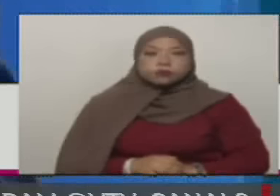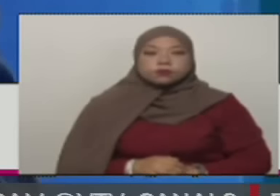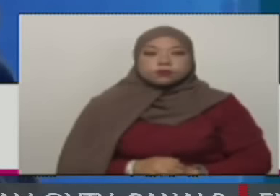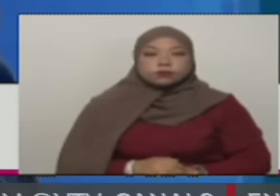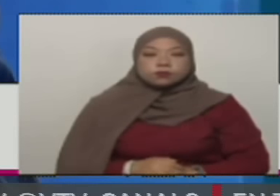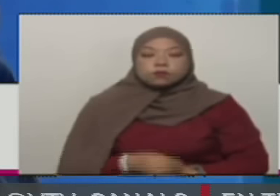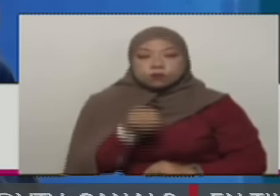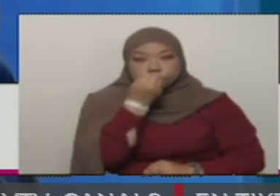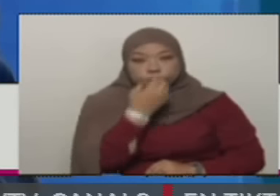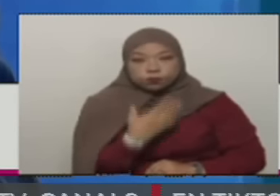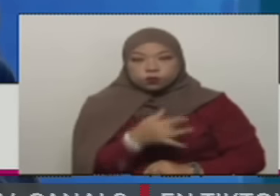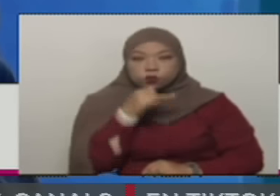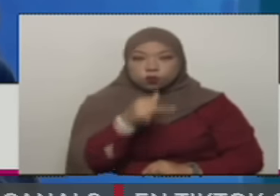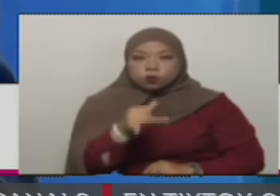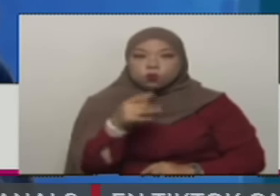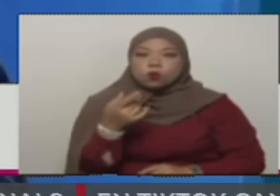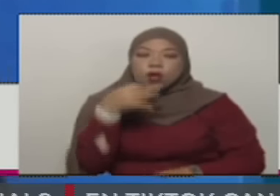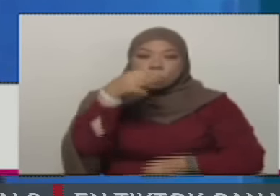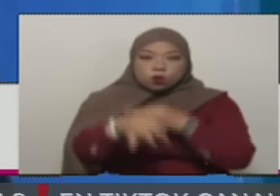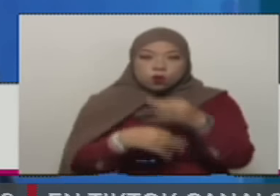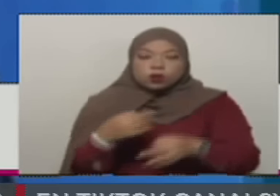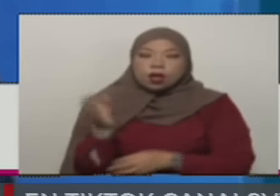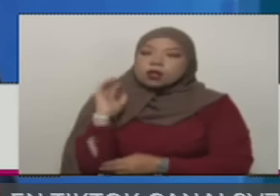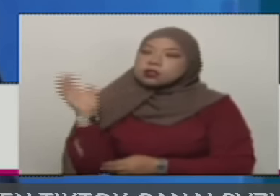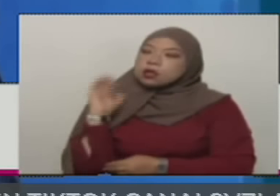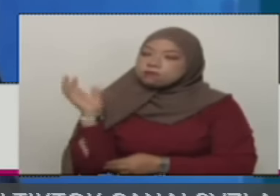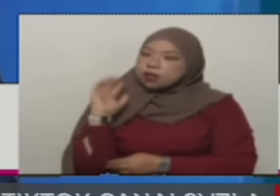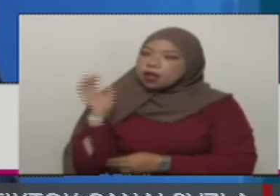dices. La Asamblea Nacional está